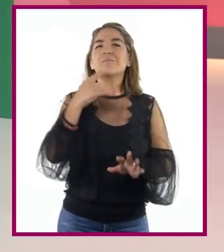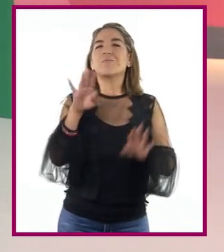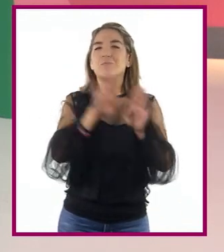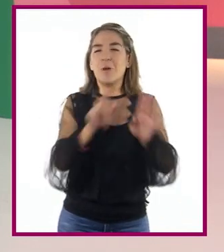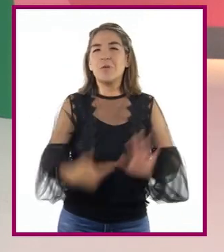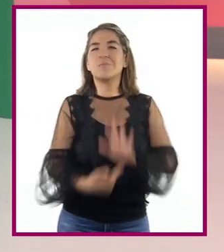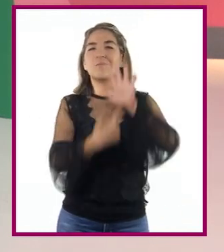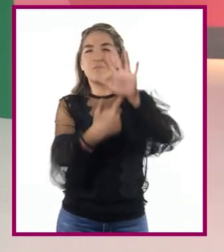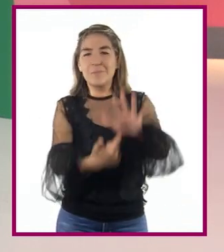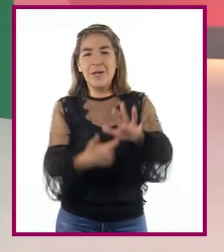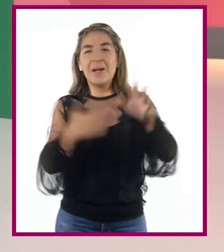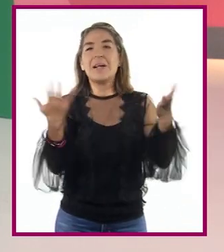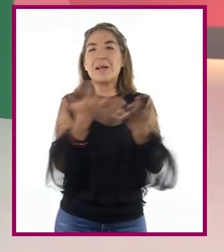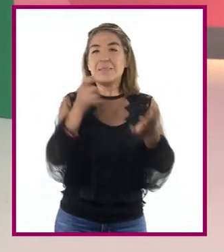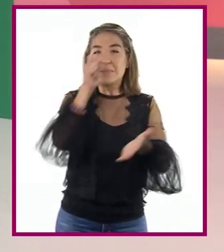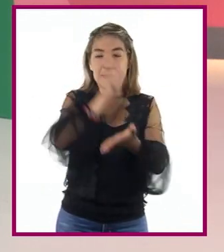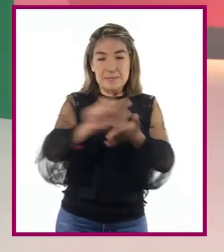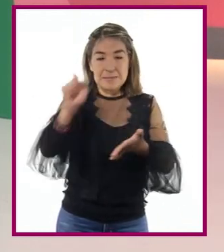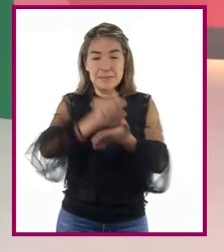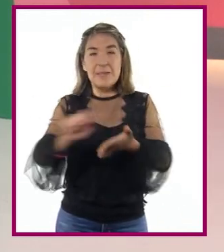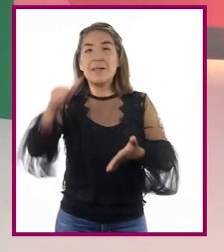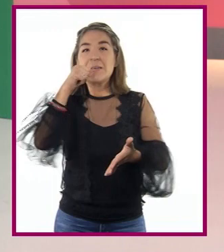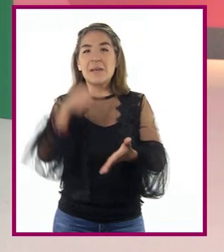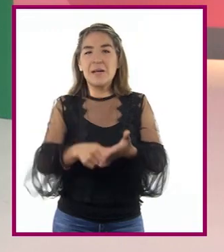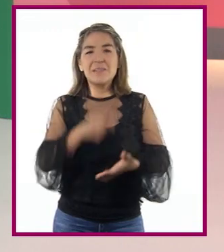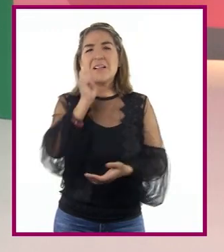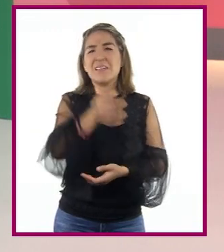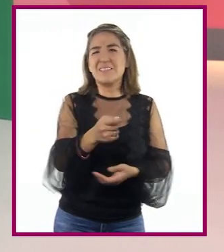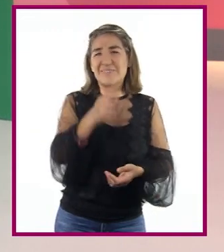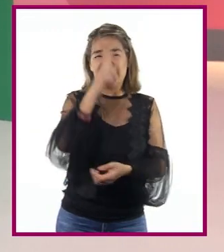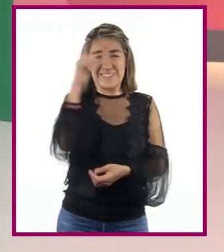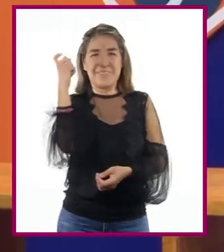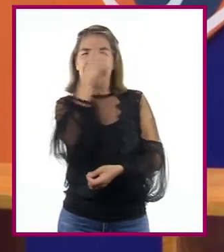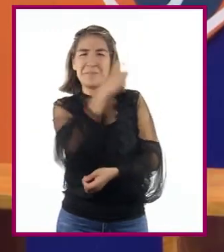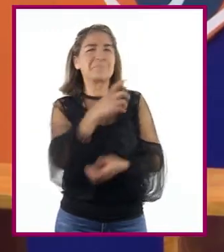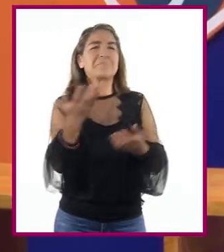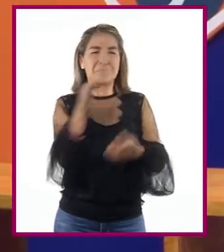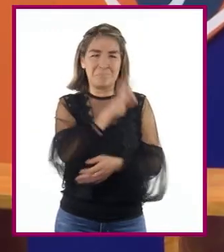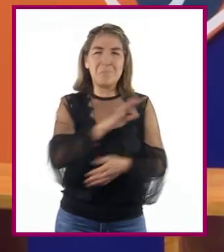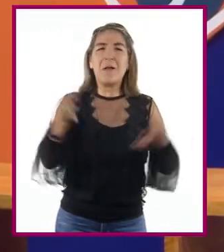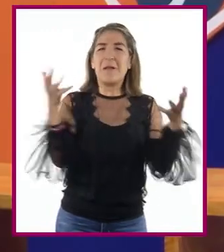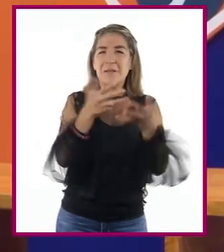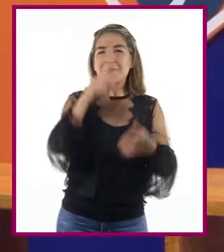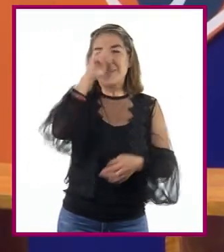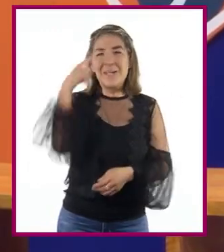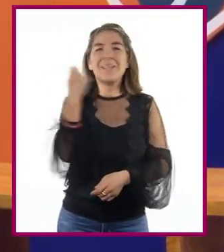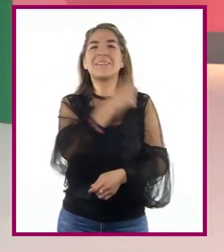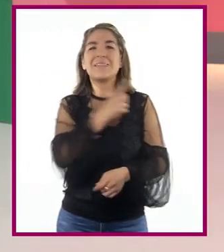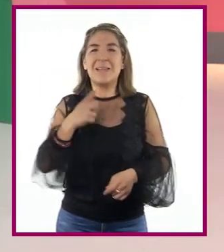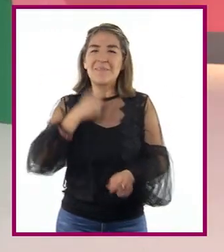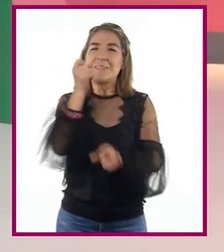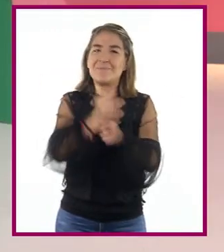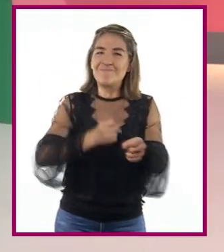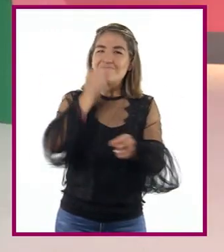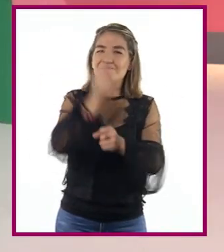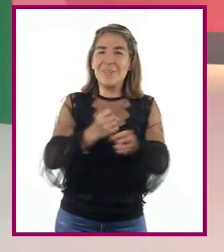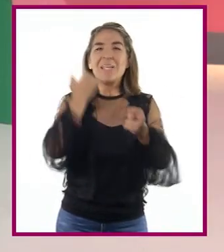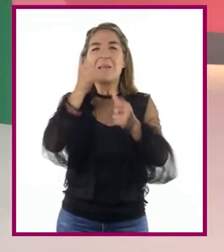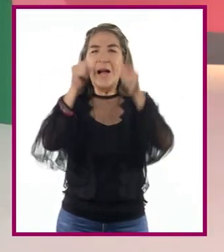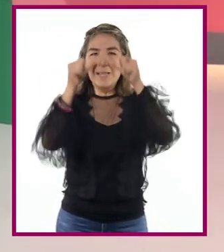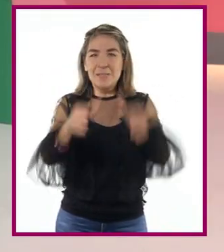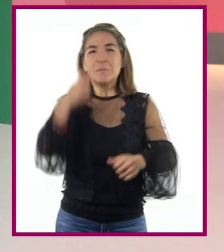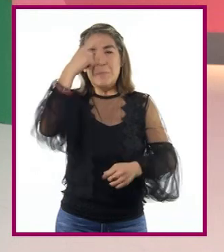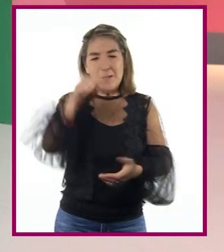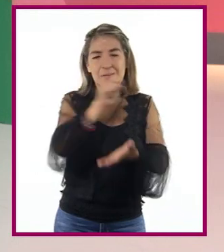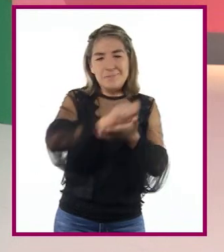que escribir cartas formales no es una cosa de otro mundo. Pues solo hace falta poner empeño y atención en lo que vamos